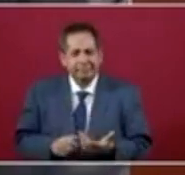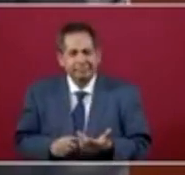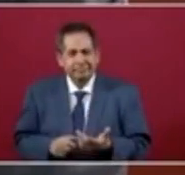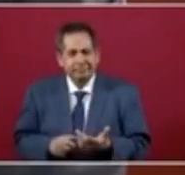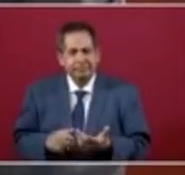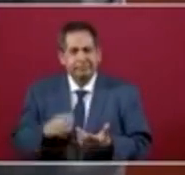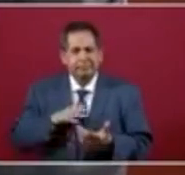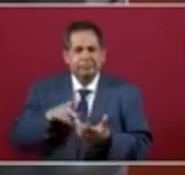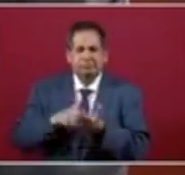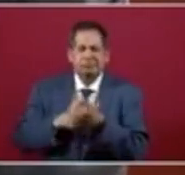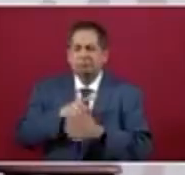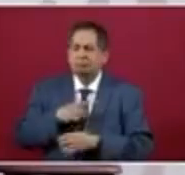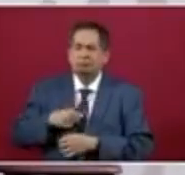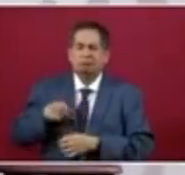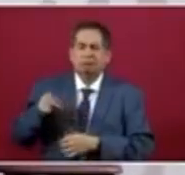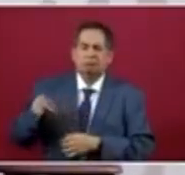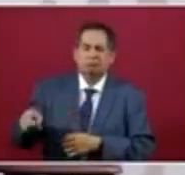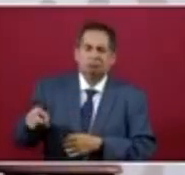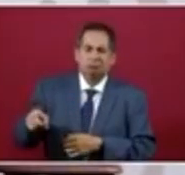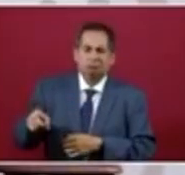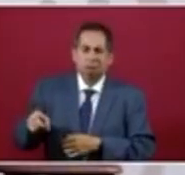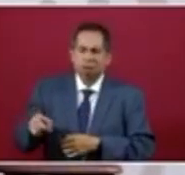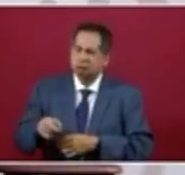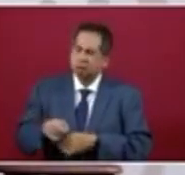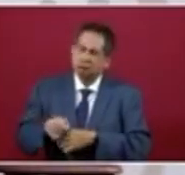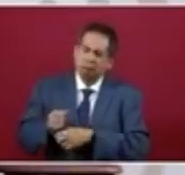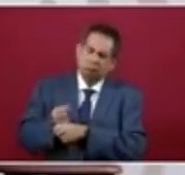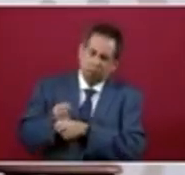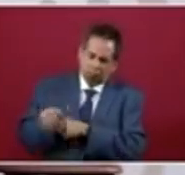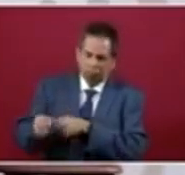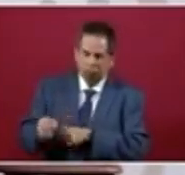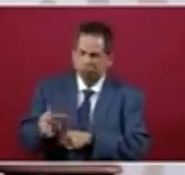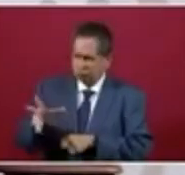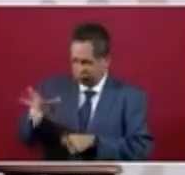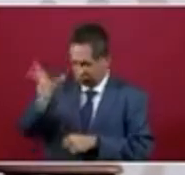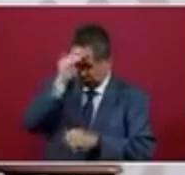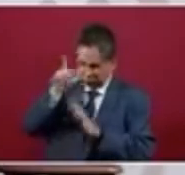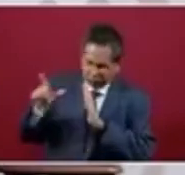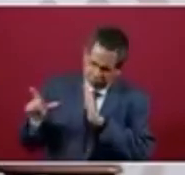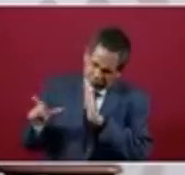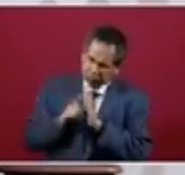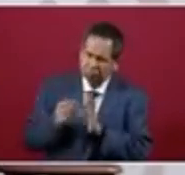que darles un escarmiento,